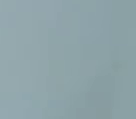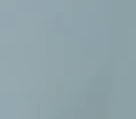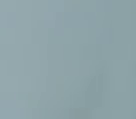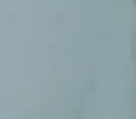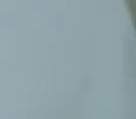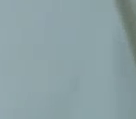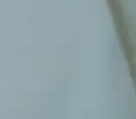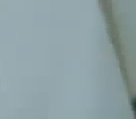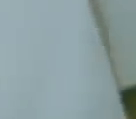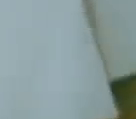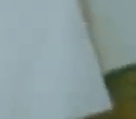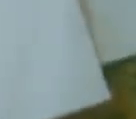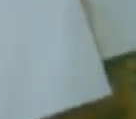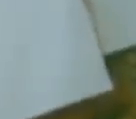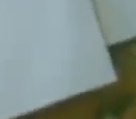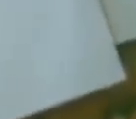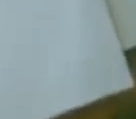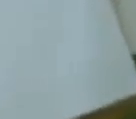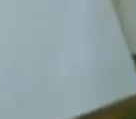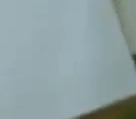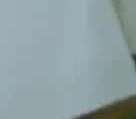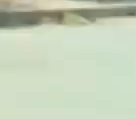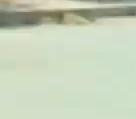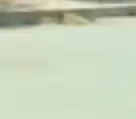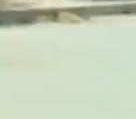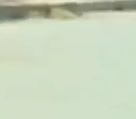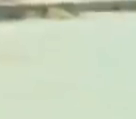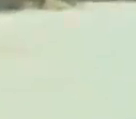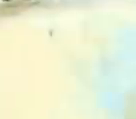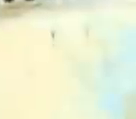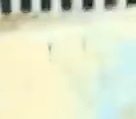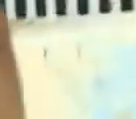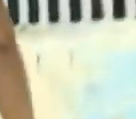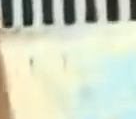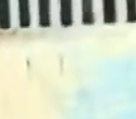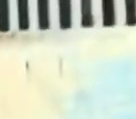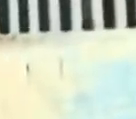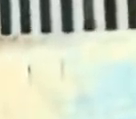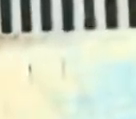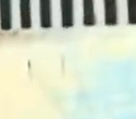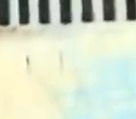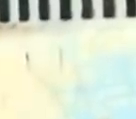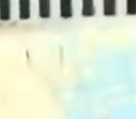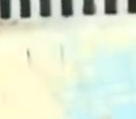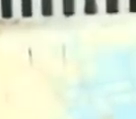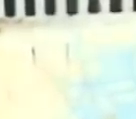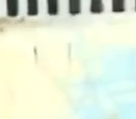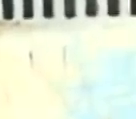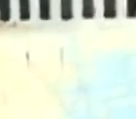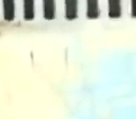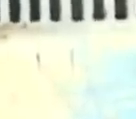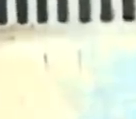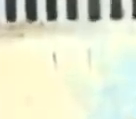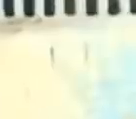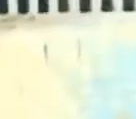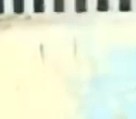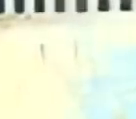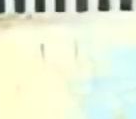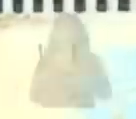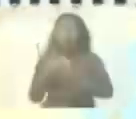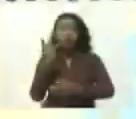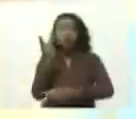la gente pues decir, hay que ir, está fácil, no hay cola, es muy sencillo, es muy rápido todo, y a los 15 días se coloca la segunda dosis.